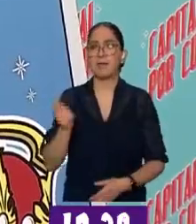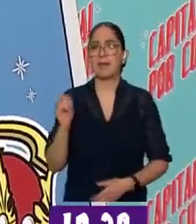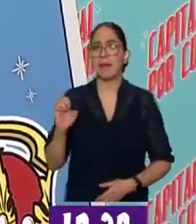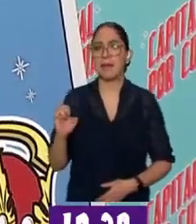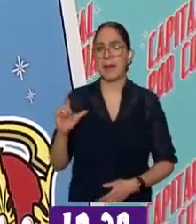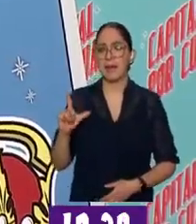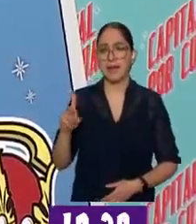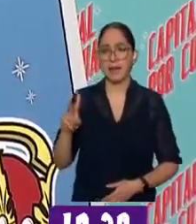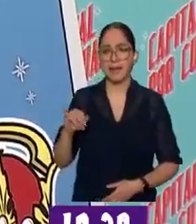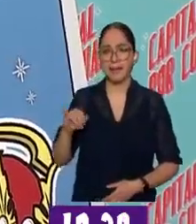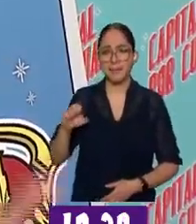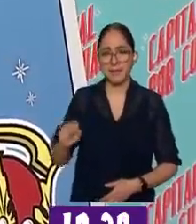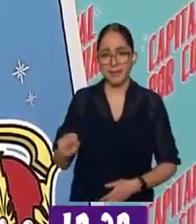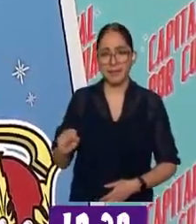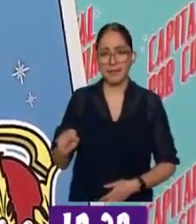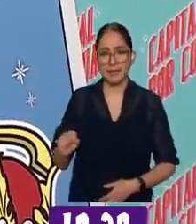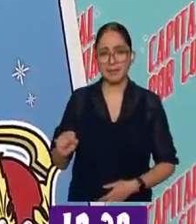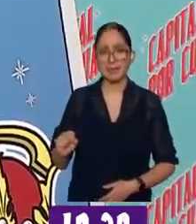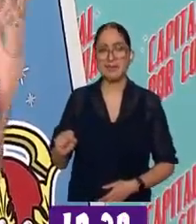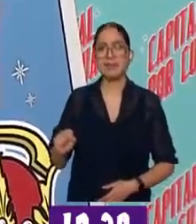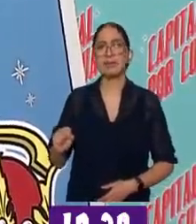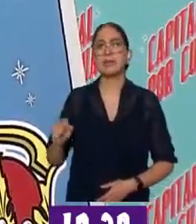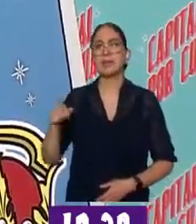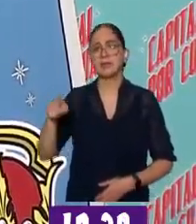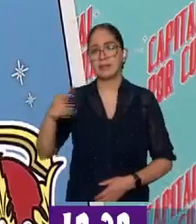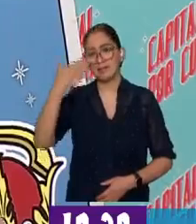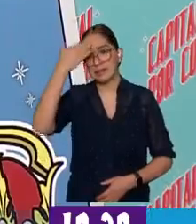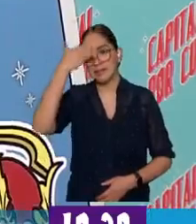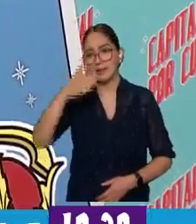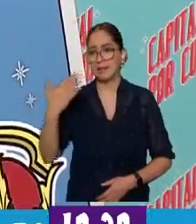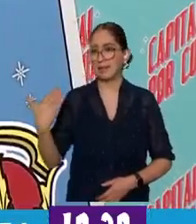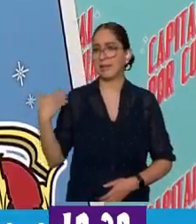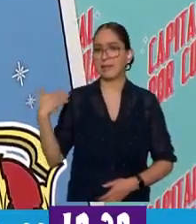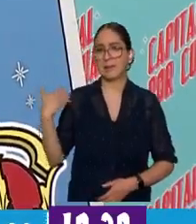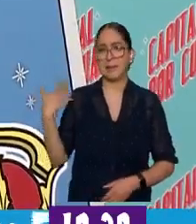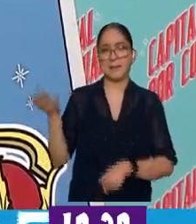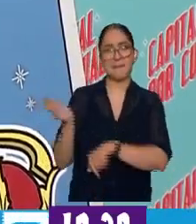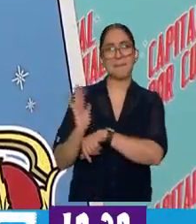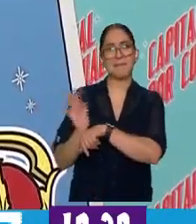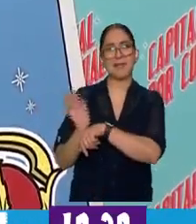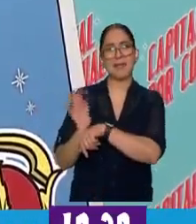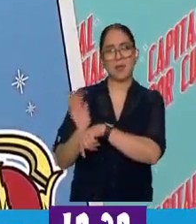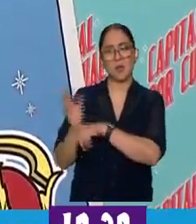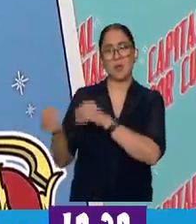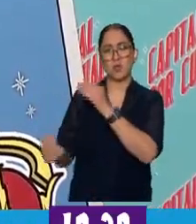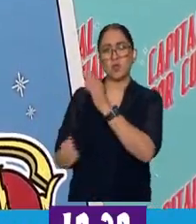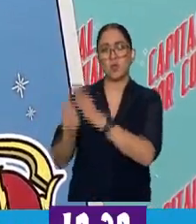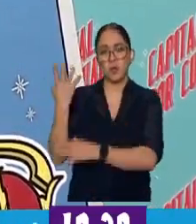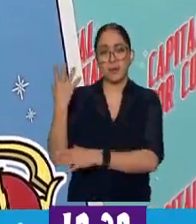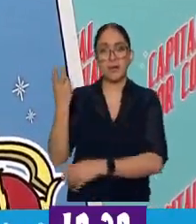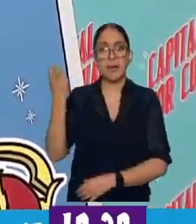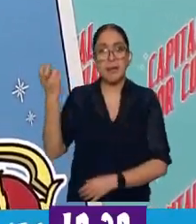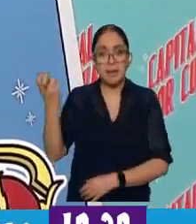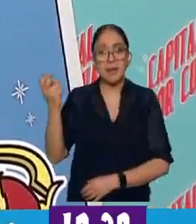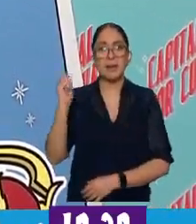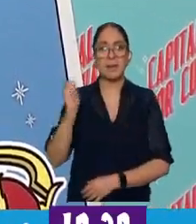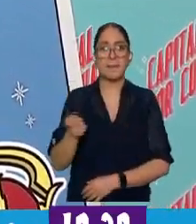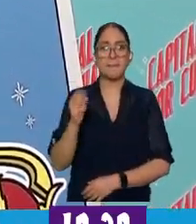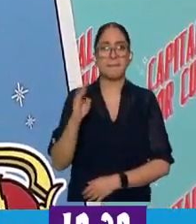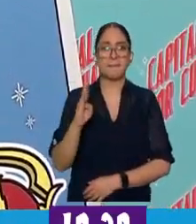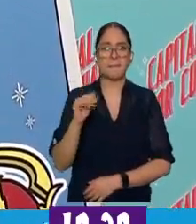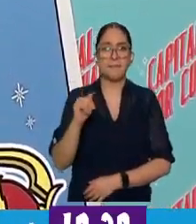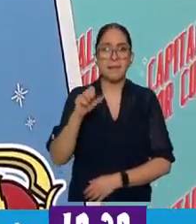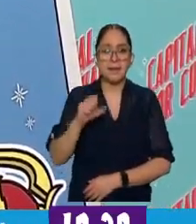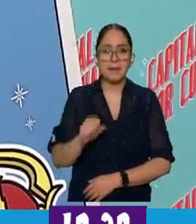Presley con la nueva película, que bueno, nueva del año pasado, que una película que dirigió Baz Luhrmann,